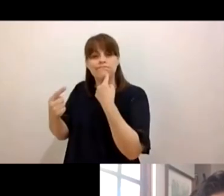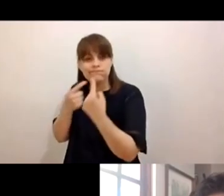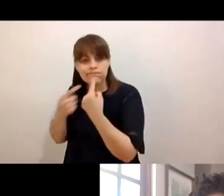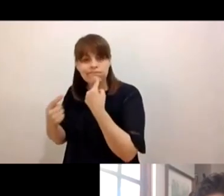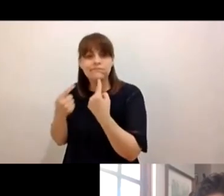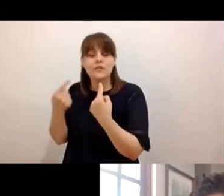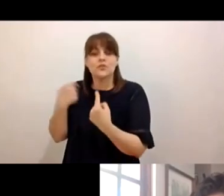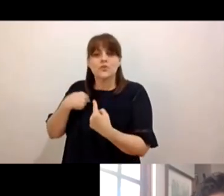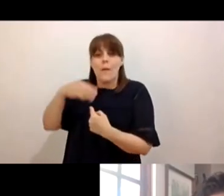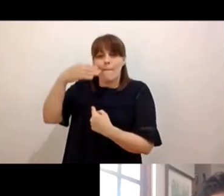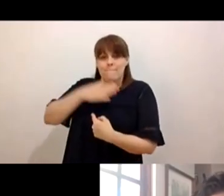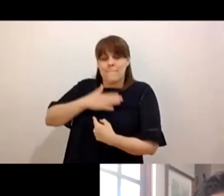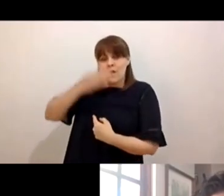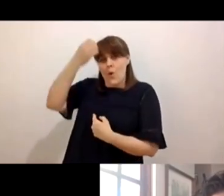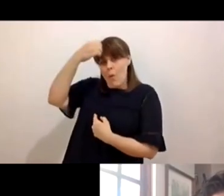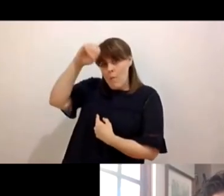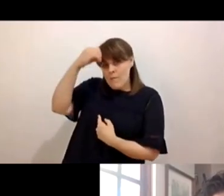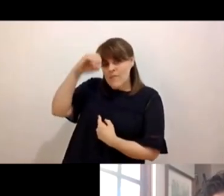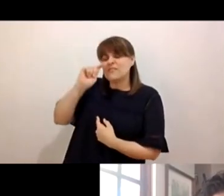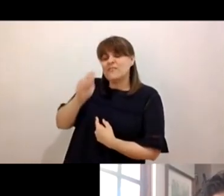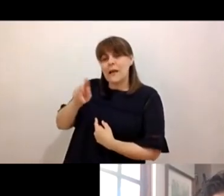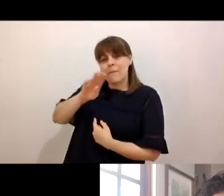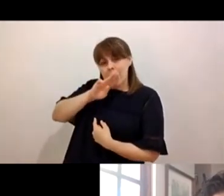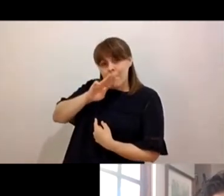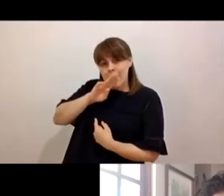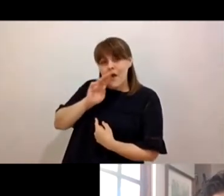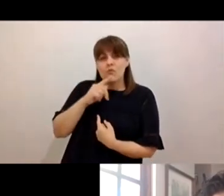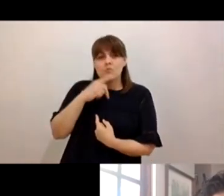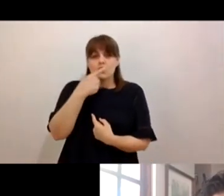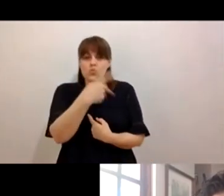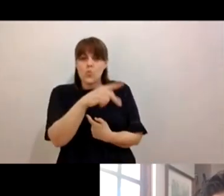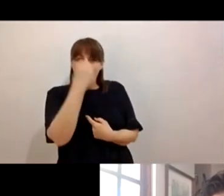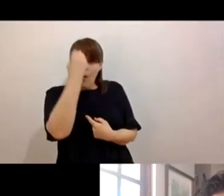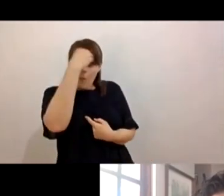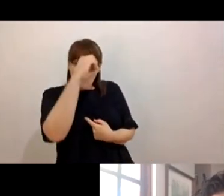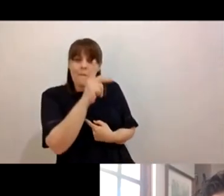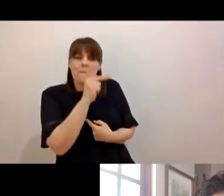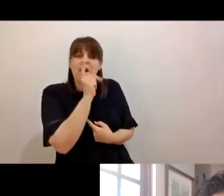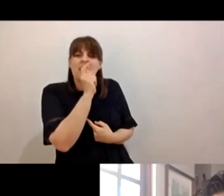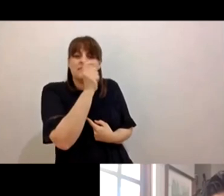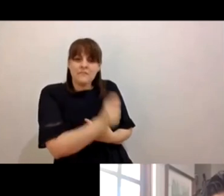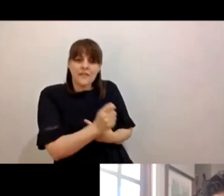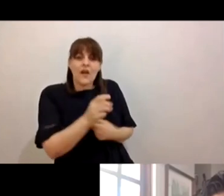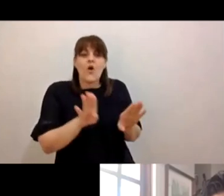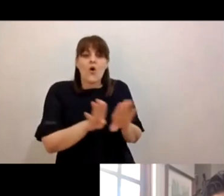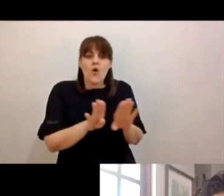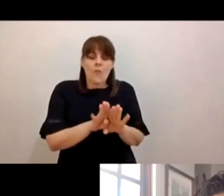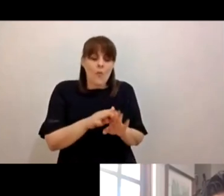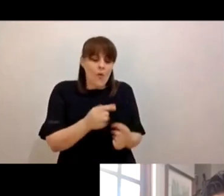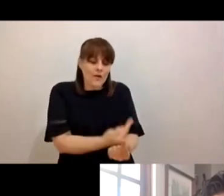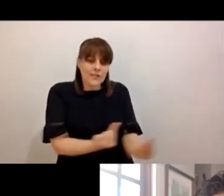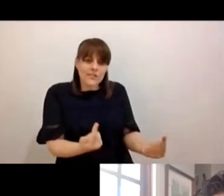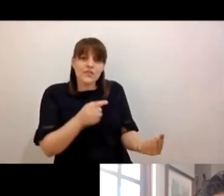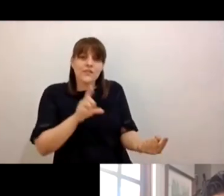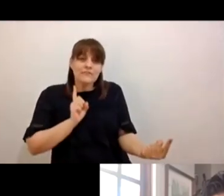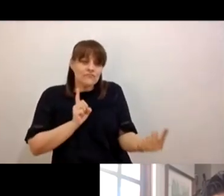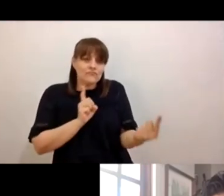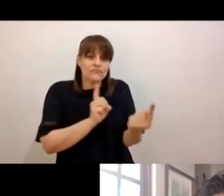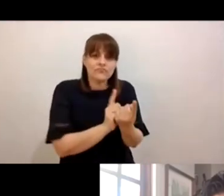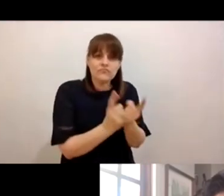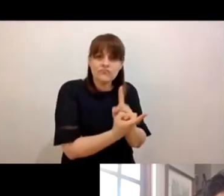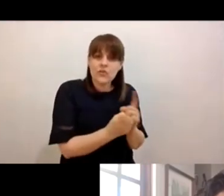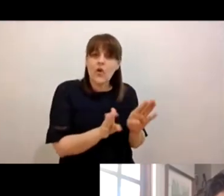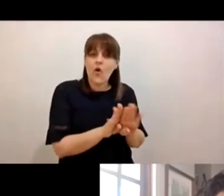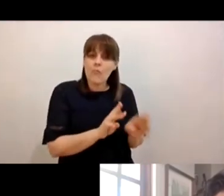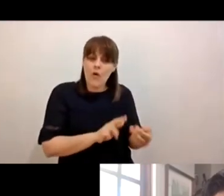de lo que yo pienso que es ser madre que es ser padre que clase de vinculación quiero con ese hijo o con esa hija entonces